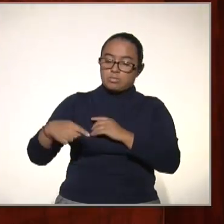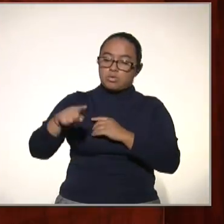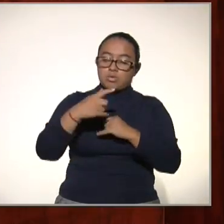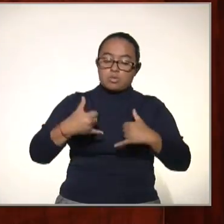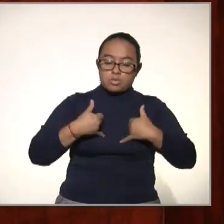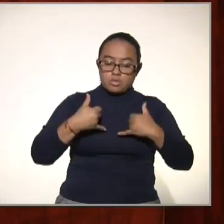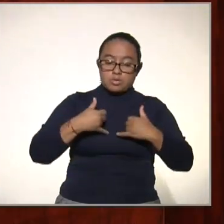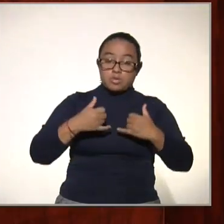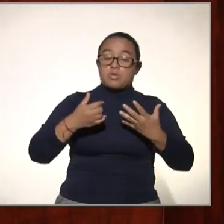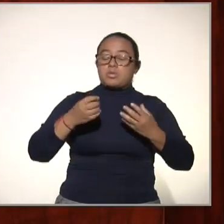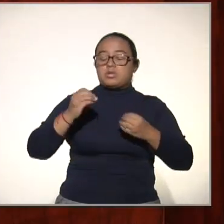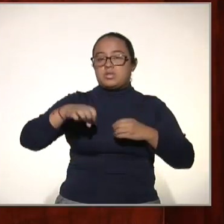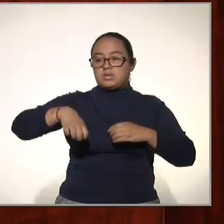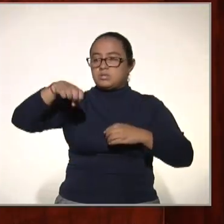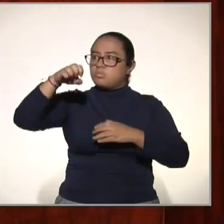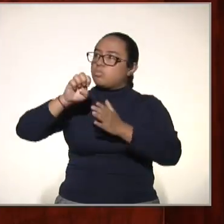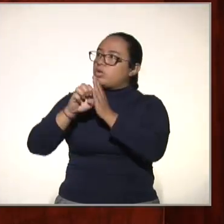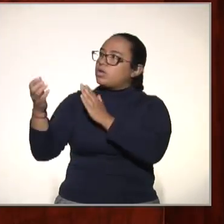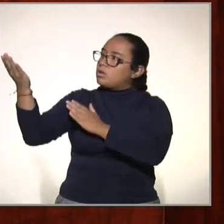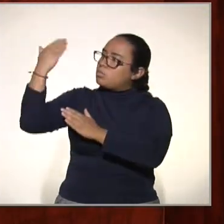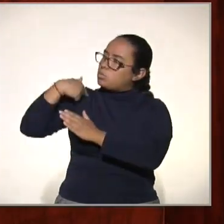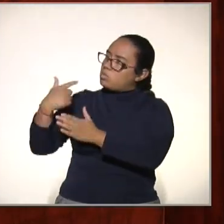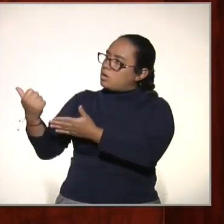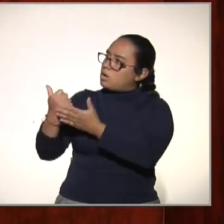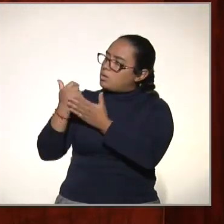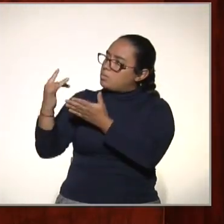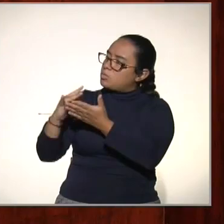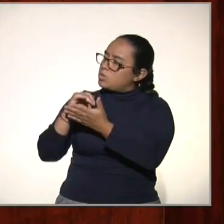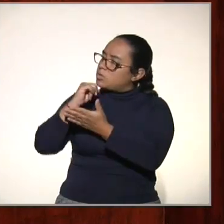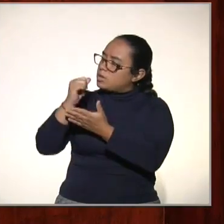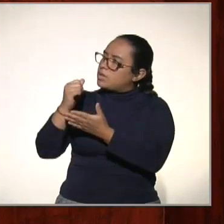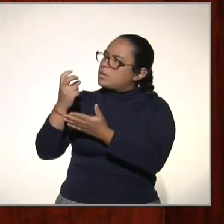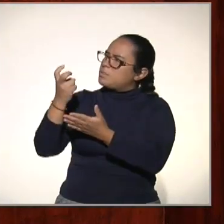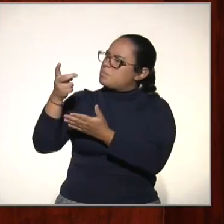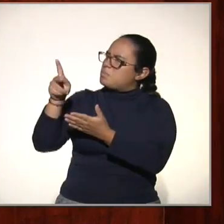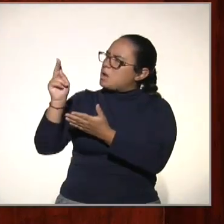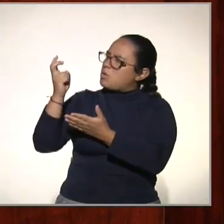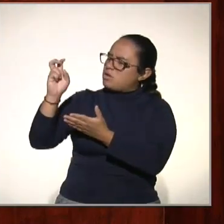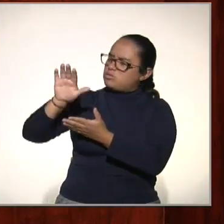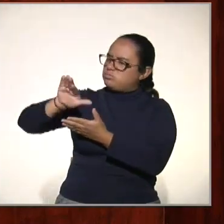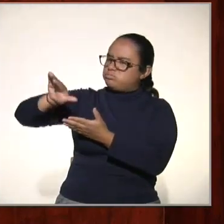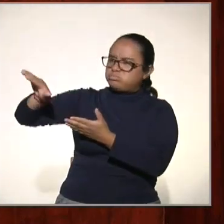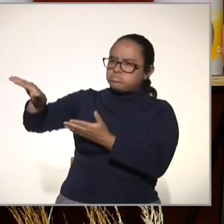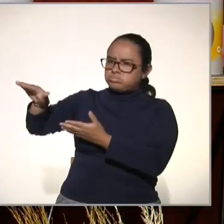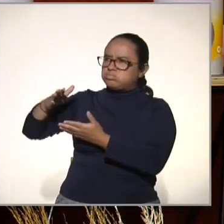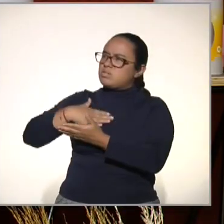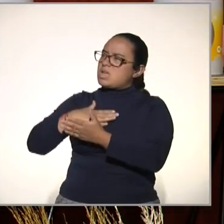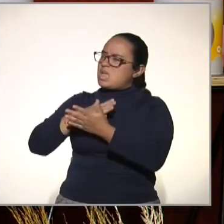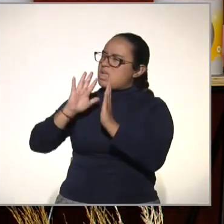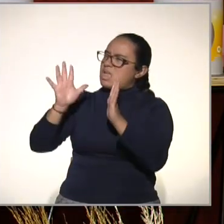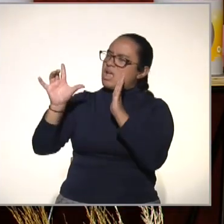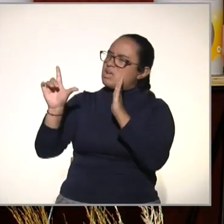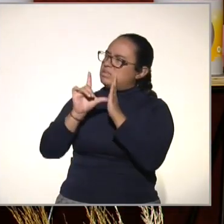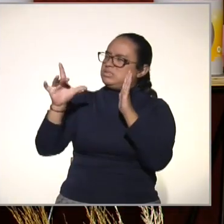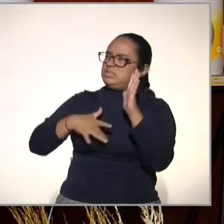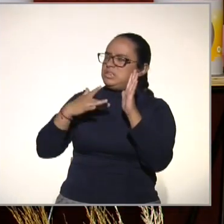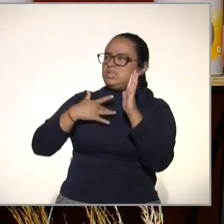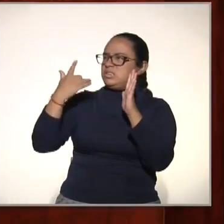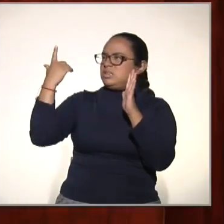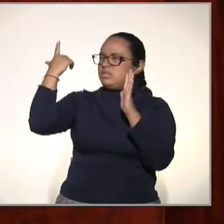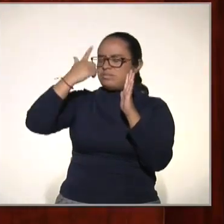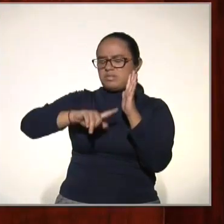que no crecimos con esas posibilidades, pero podamos aprender a hacerlo a través de nuestra experiencia, por otros contactos afectivos